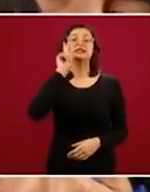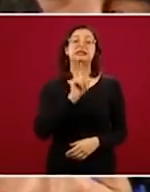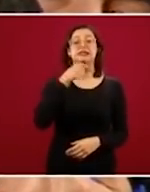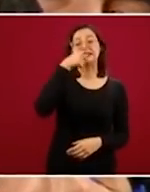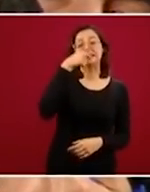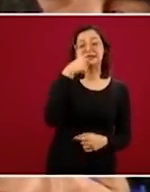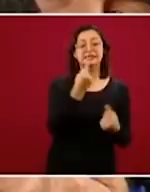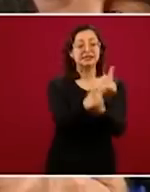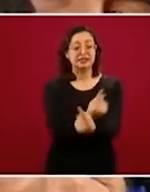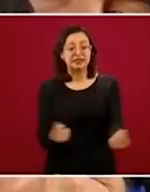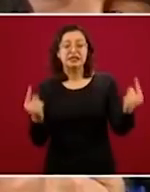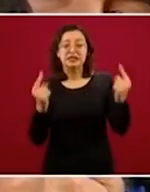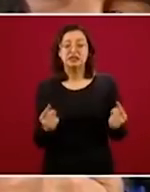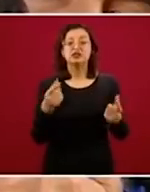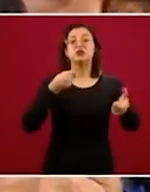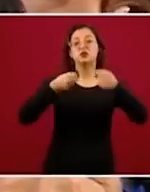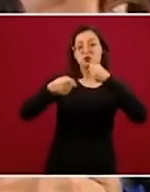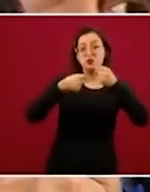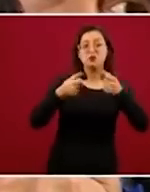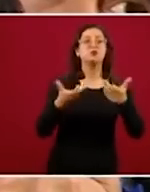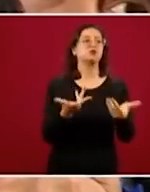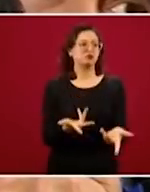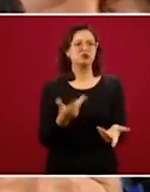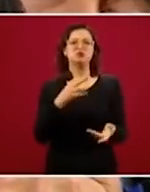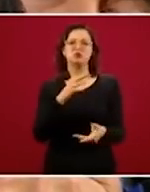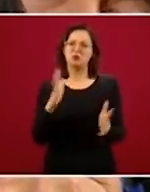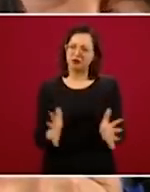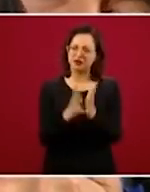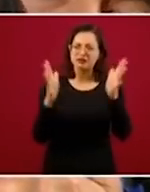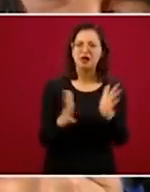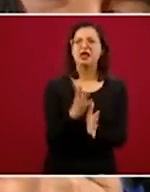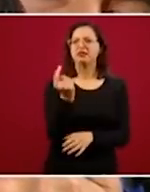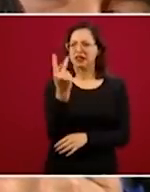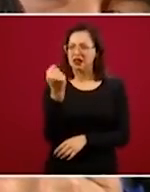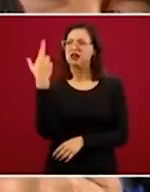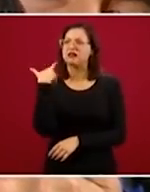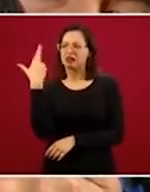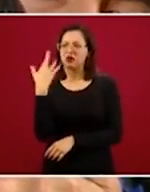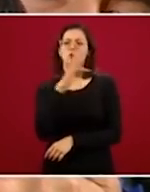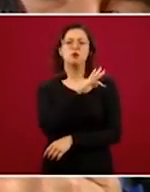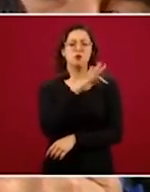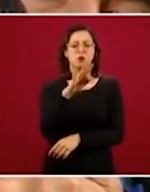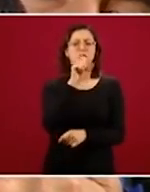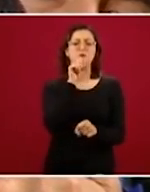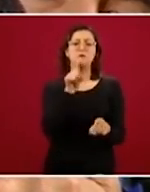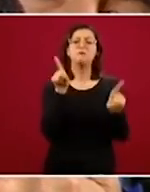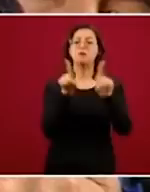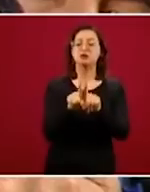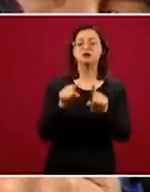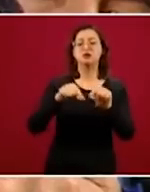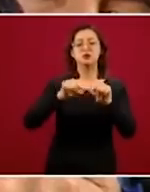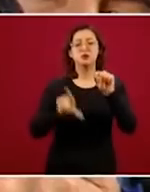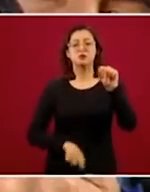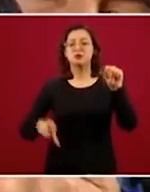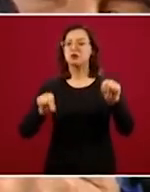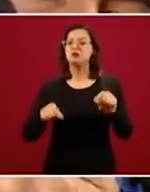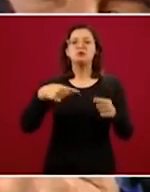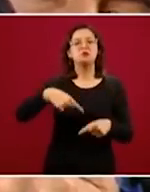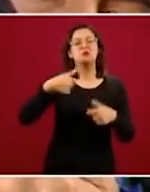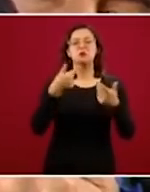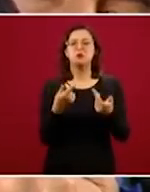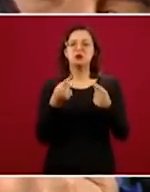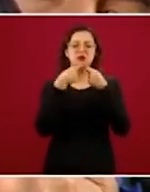más espacios para participar en los medios de comunicación también creo que en nuestro país nuestra no está preparado para escucharnos